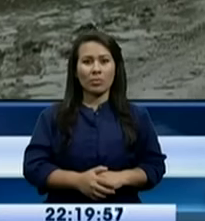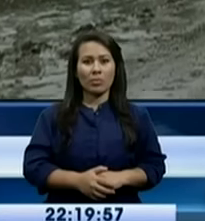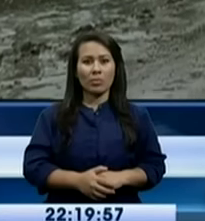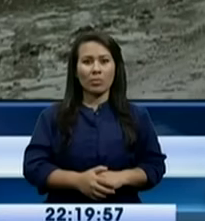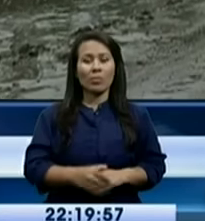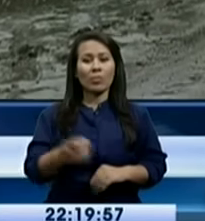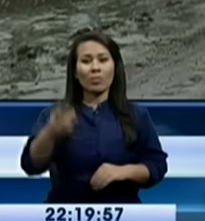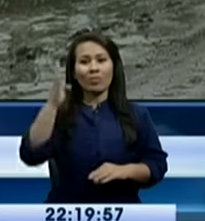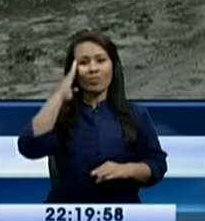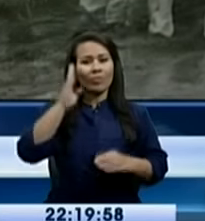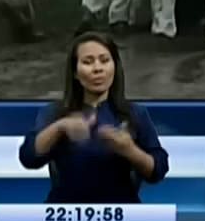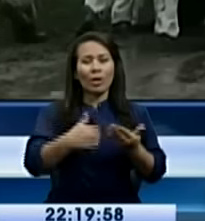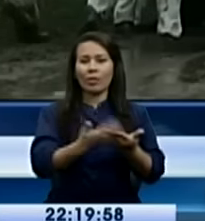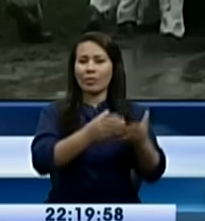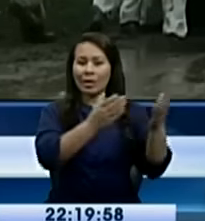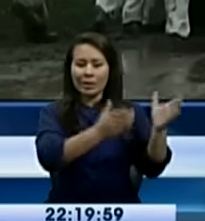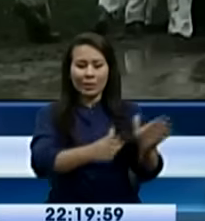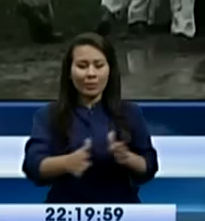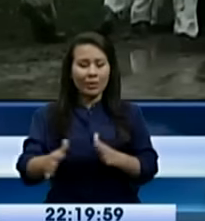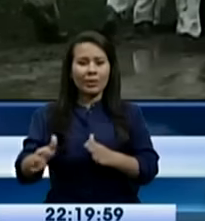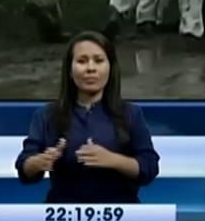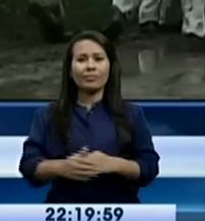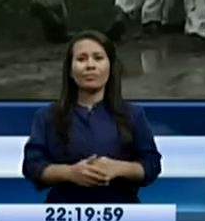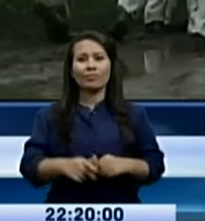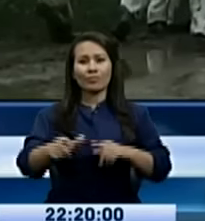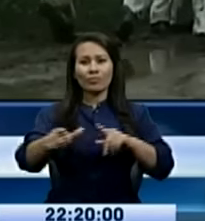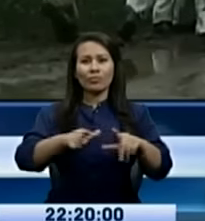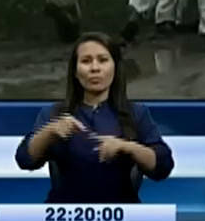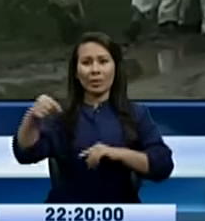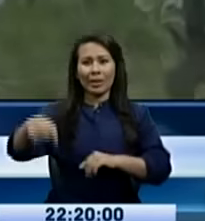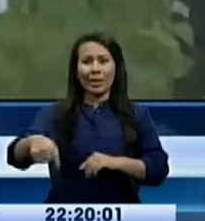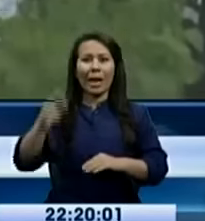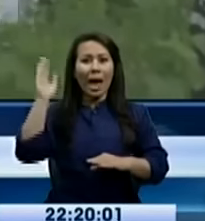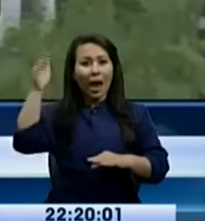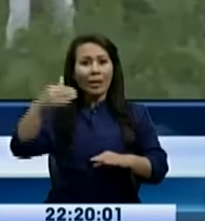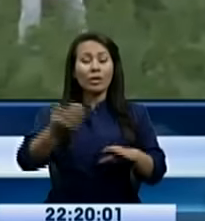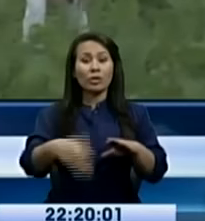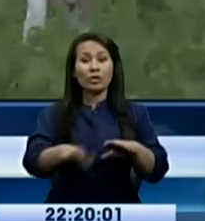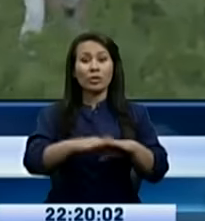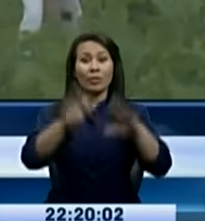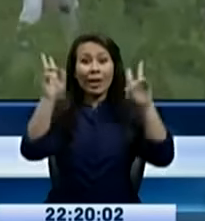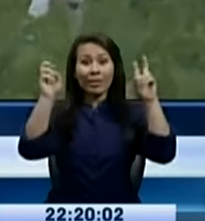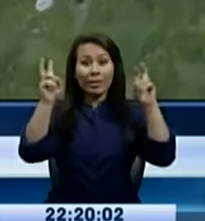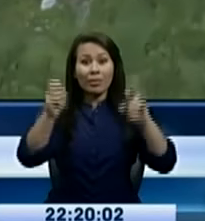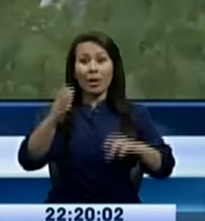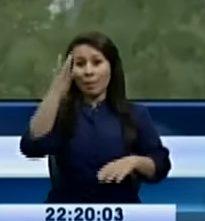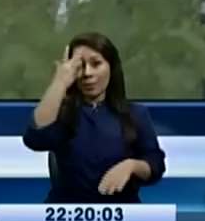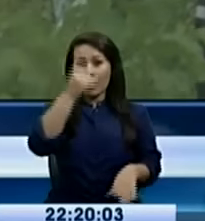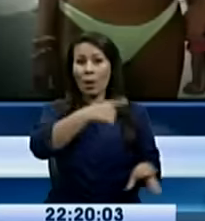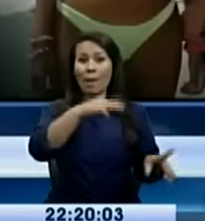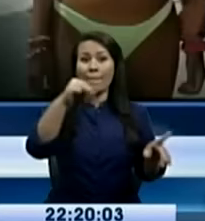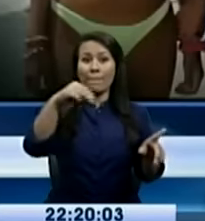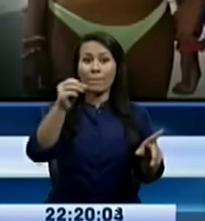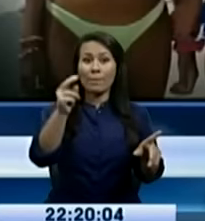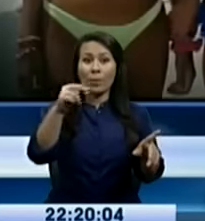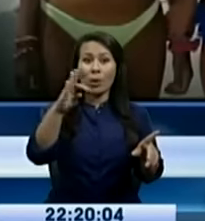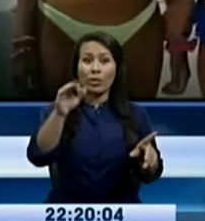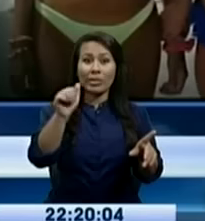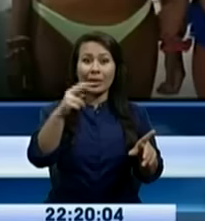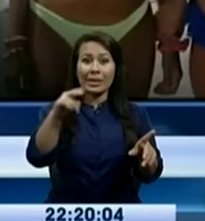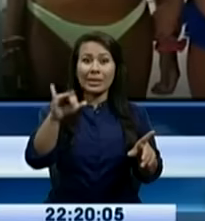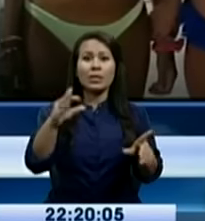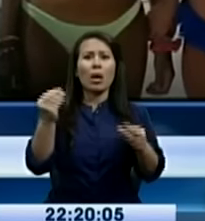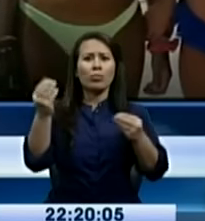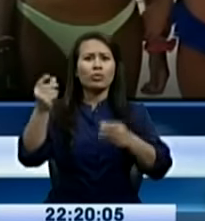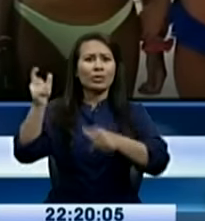por todo lo que está sucediendo en las jóvenes argentinas, sobre todo porque Montañita justamente es un lugar elegido por una